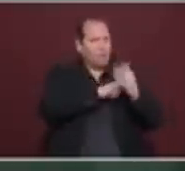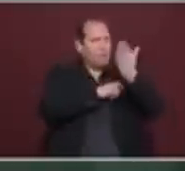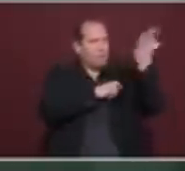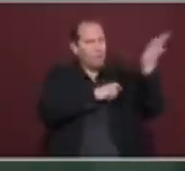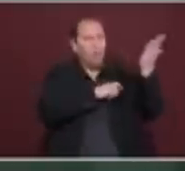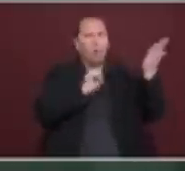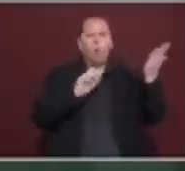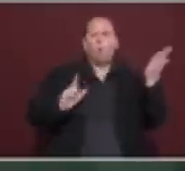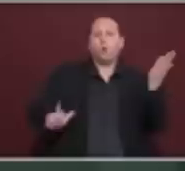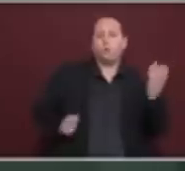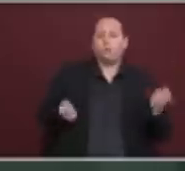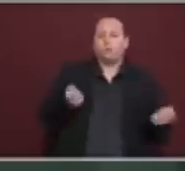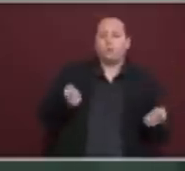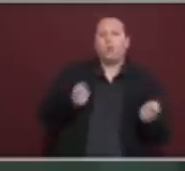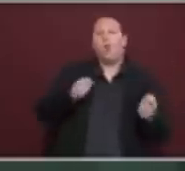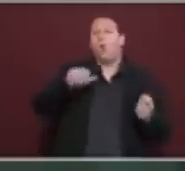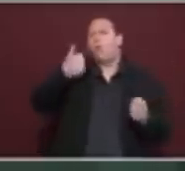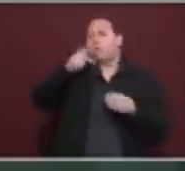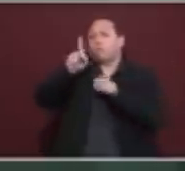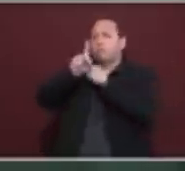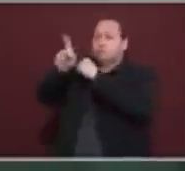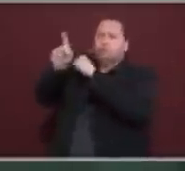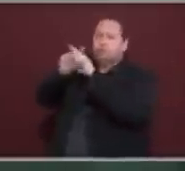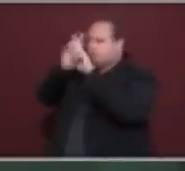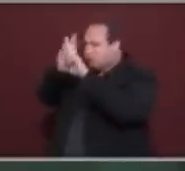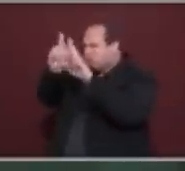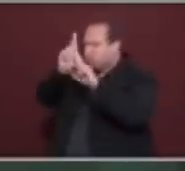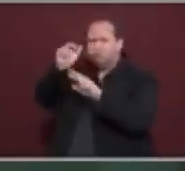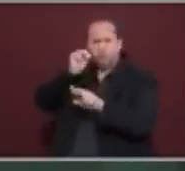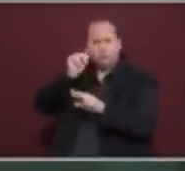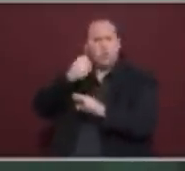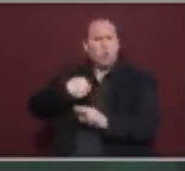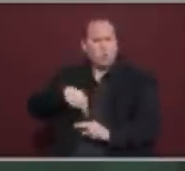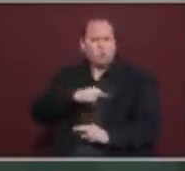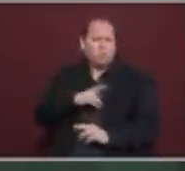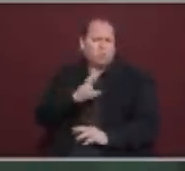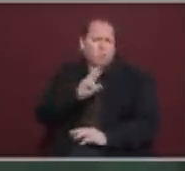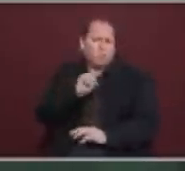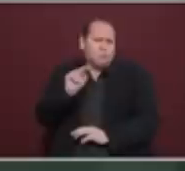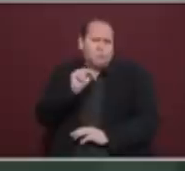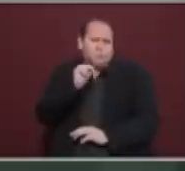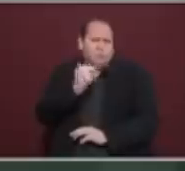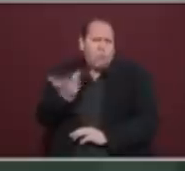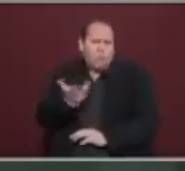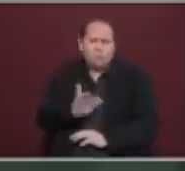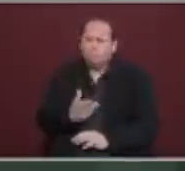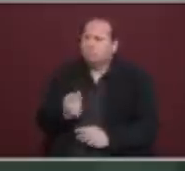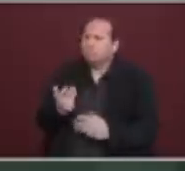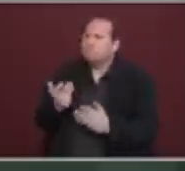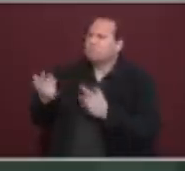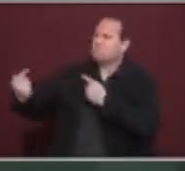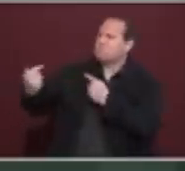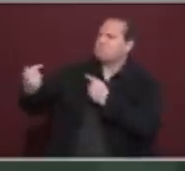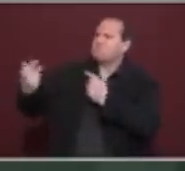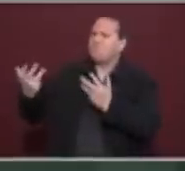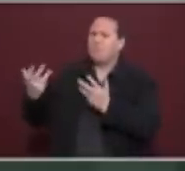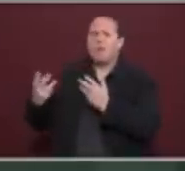gobernantes extranjeros no vamos nosotros y pelearnos